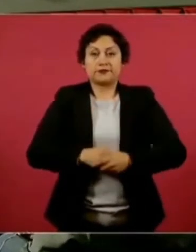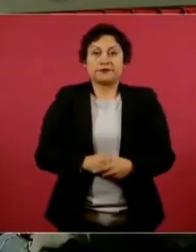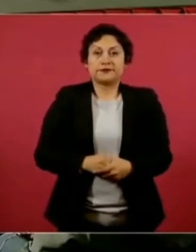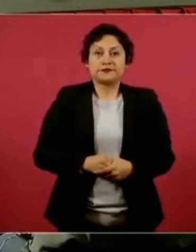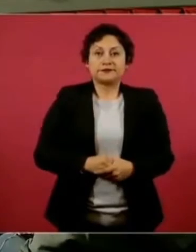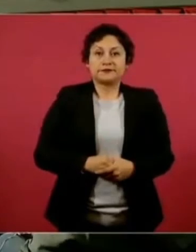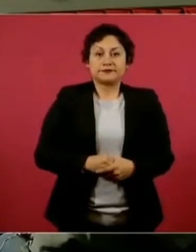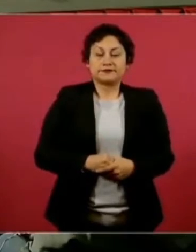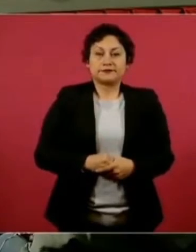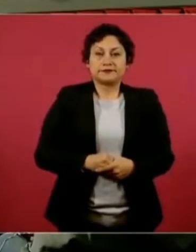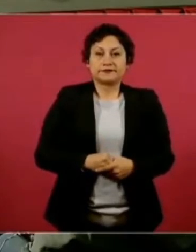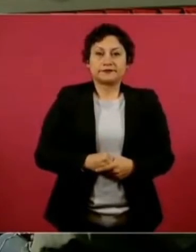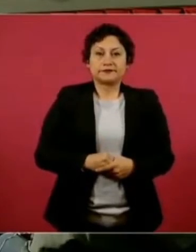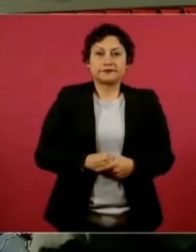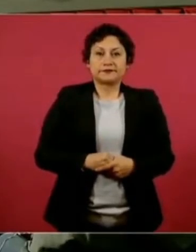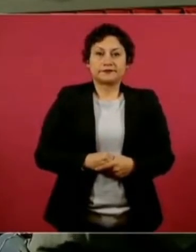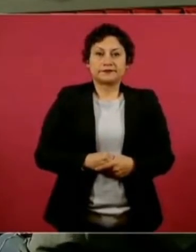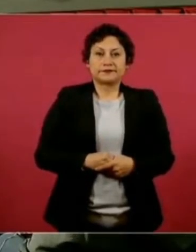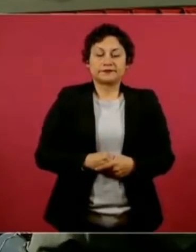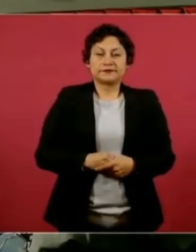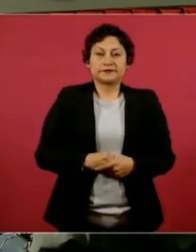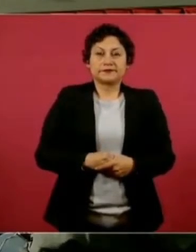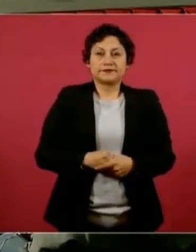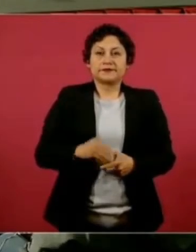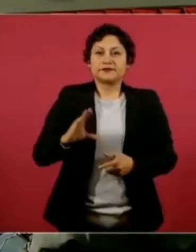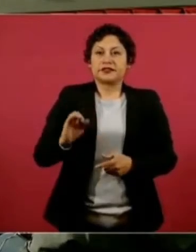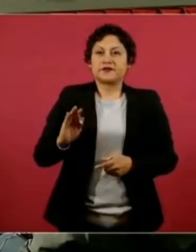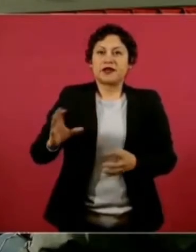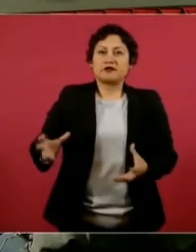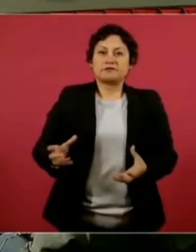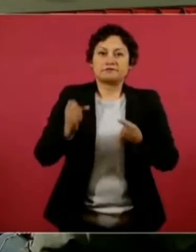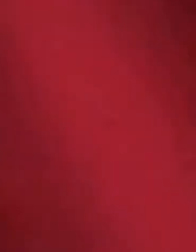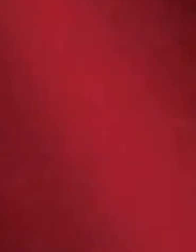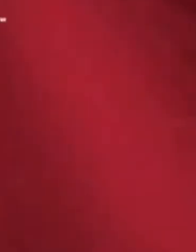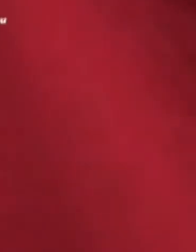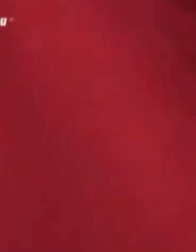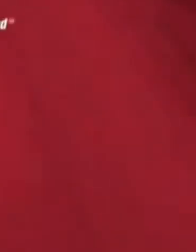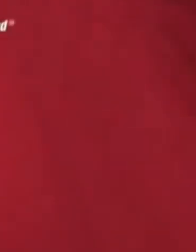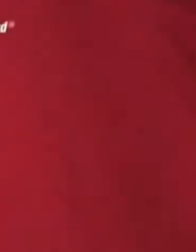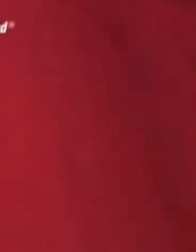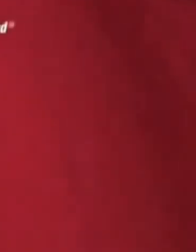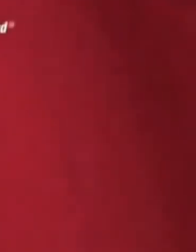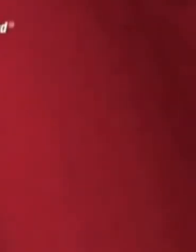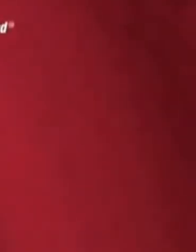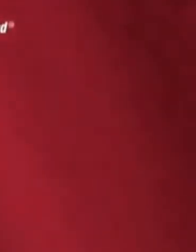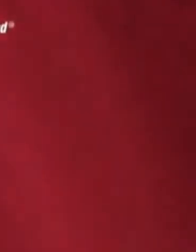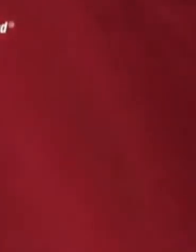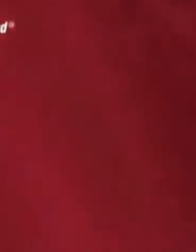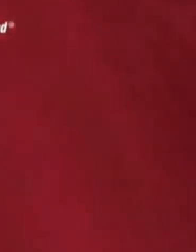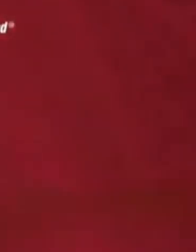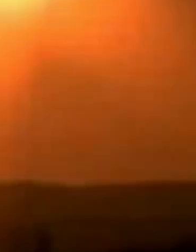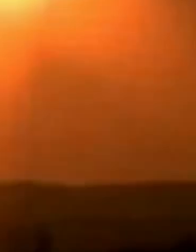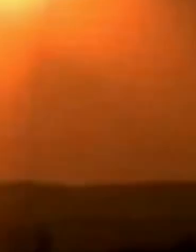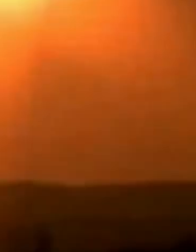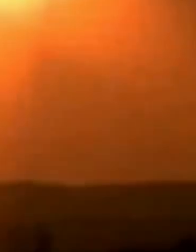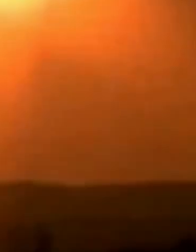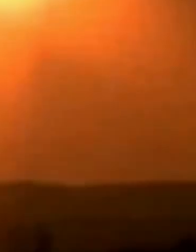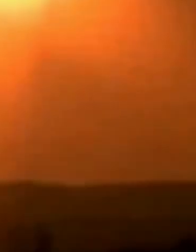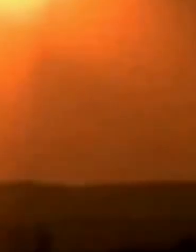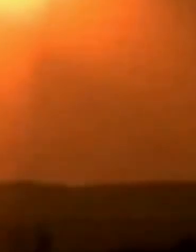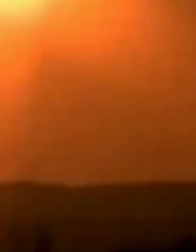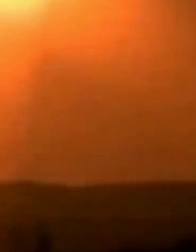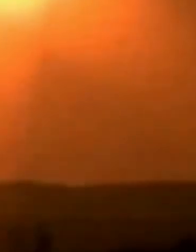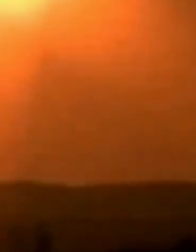la CFE. Misión cumplida. Lo logramos. Gracias a la vocación política y al apoyo del presidente de la República, con una